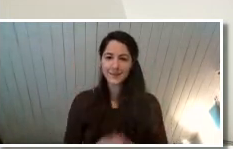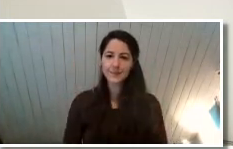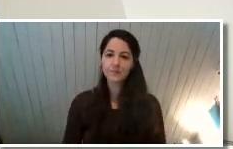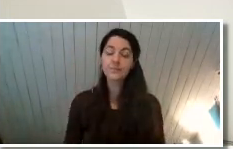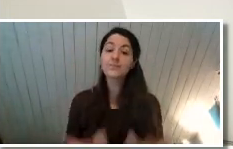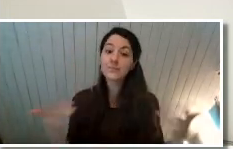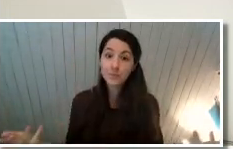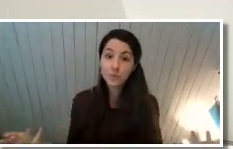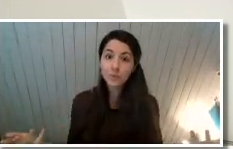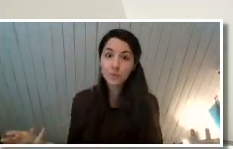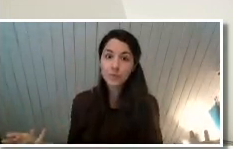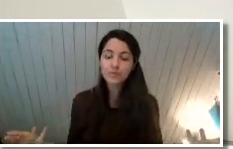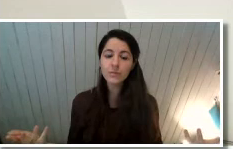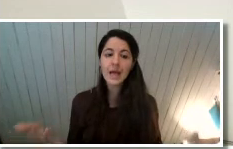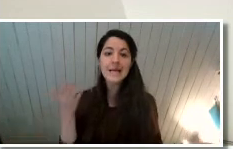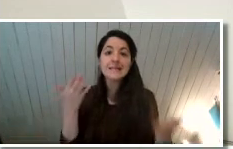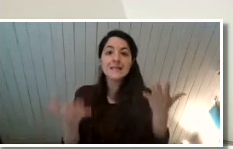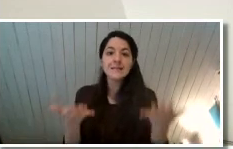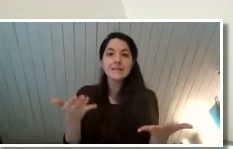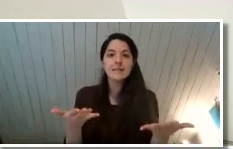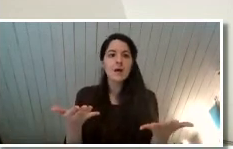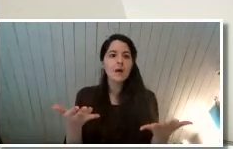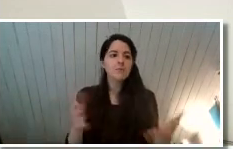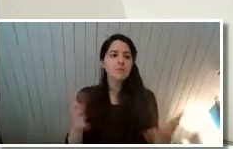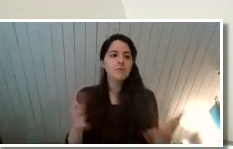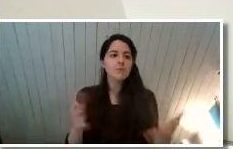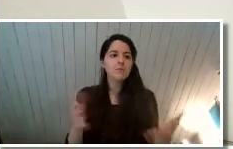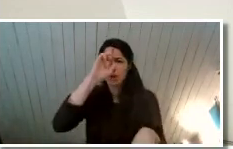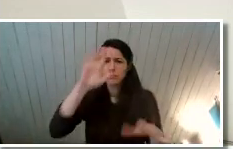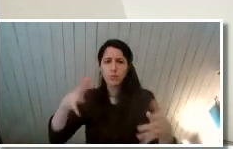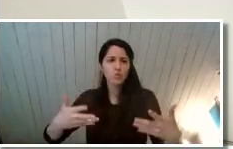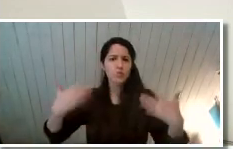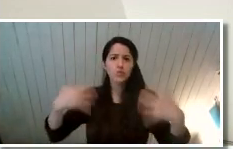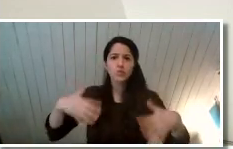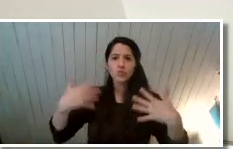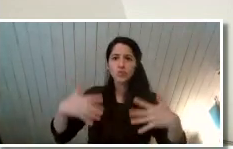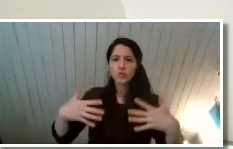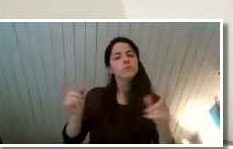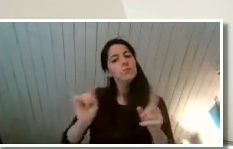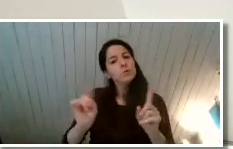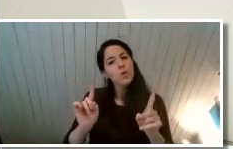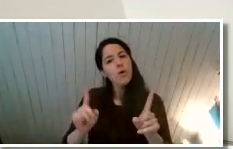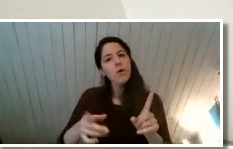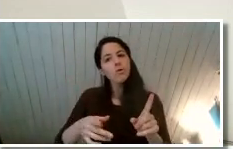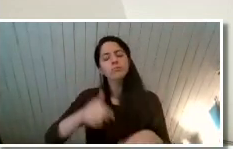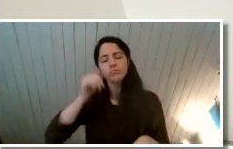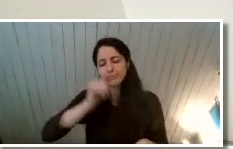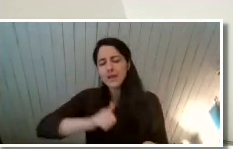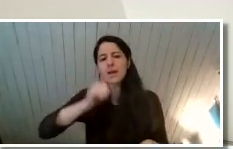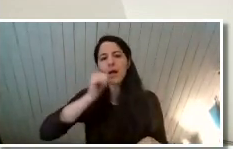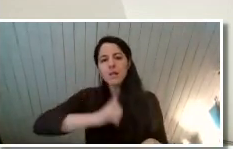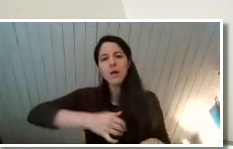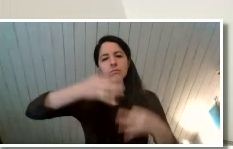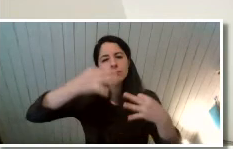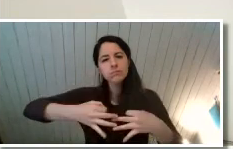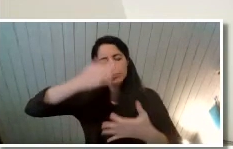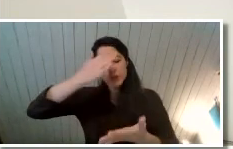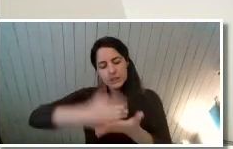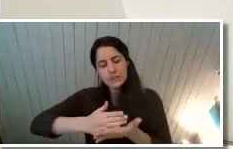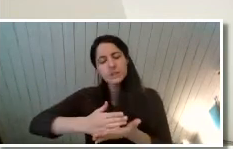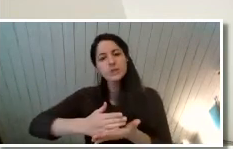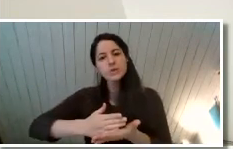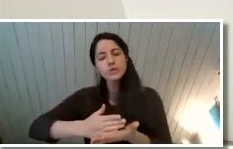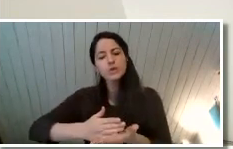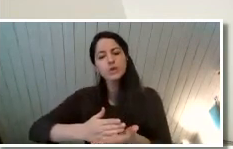hacer cosas extraordinarias, sino ir tomando en nuestro día a día decisiones en la vida para poder